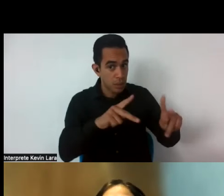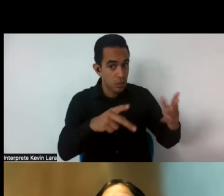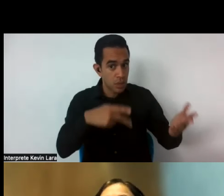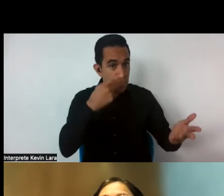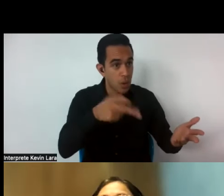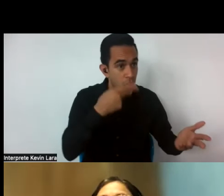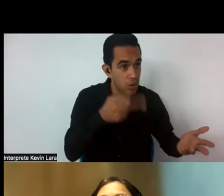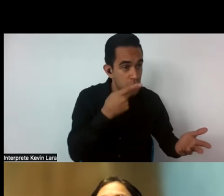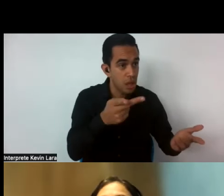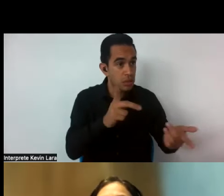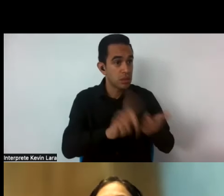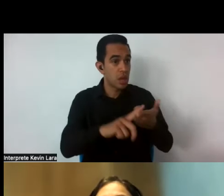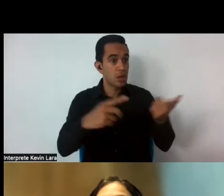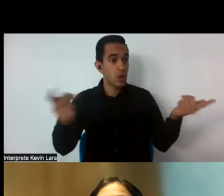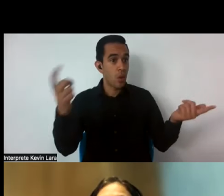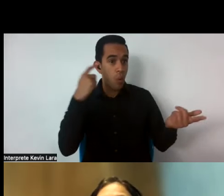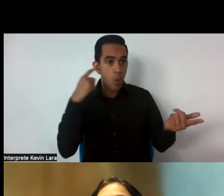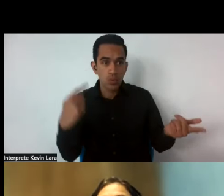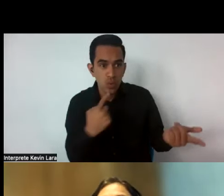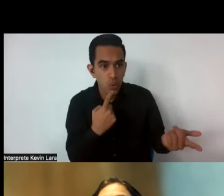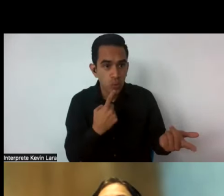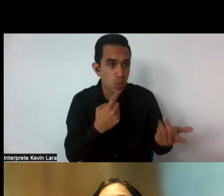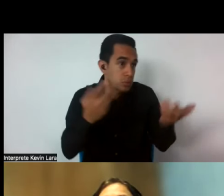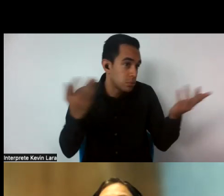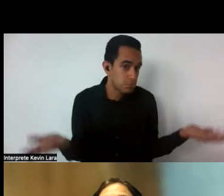personas sordas?